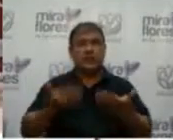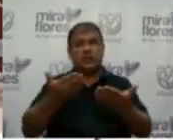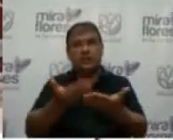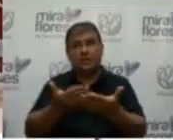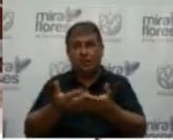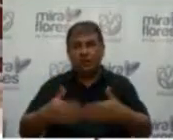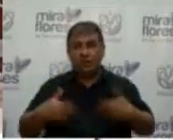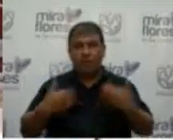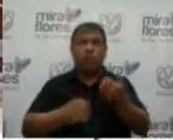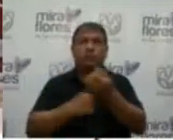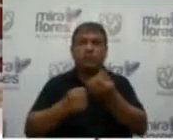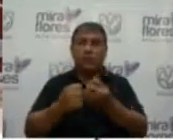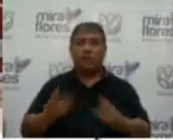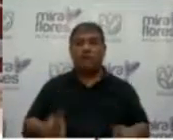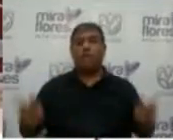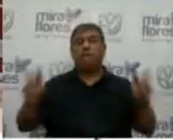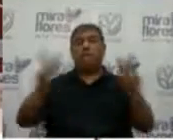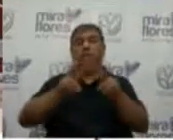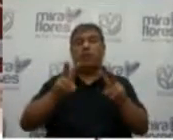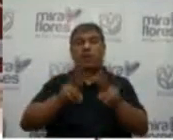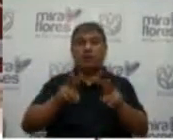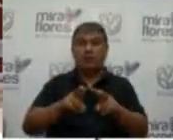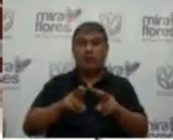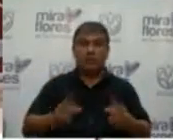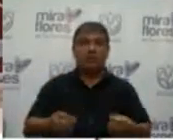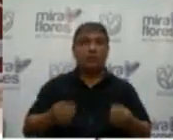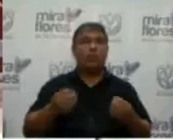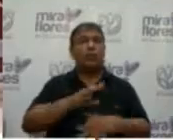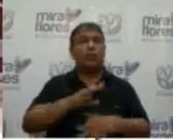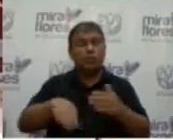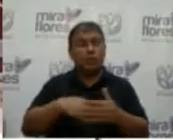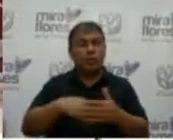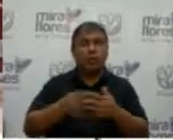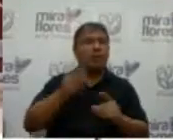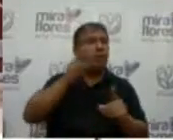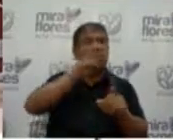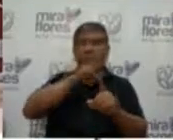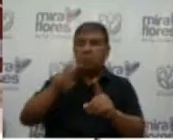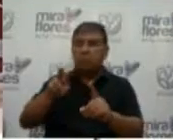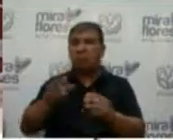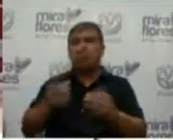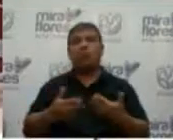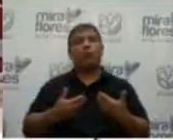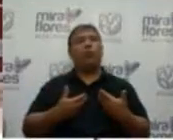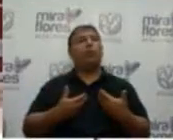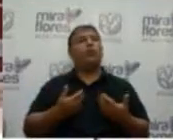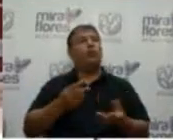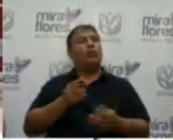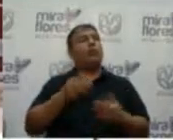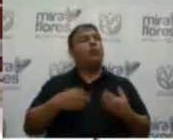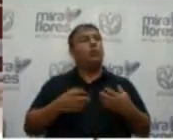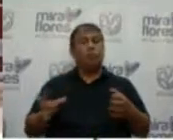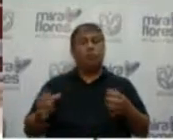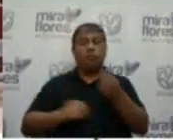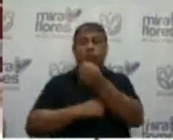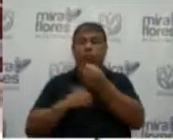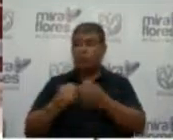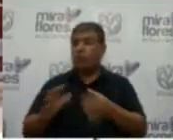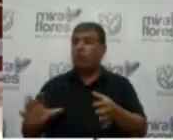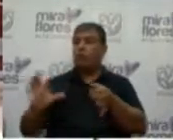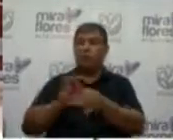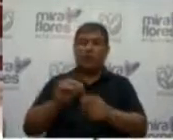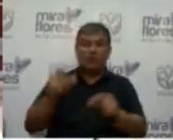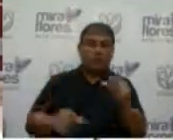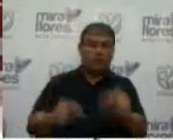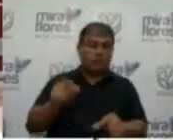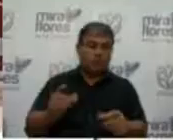puentes y eso es algo muy valioso desde toda perspectiva. Un puente nos une con las personas,